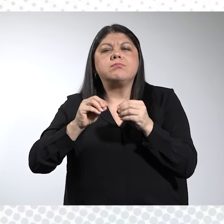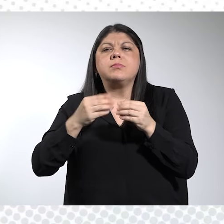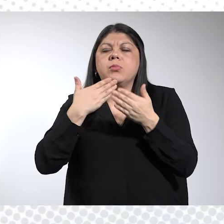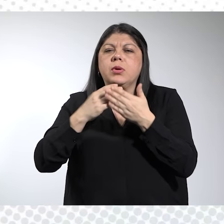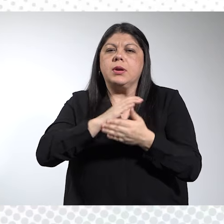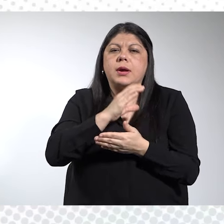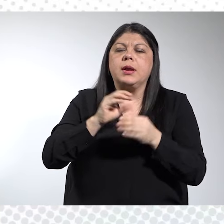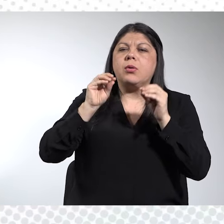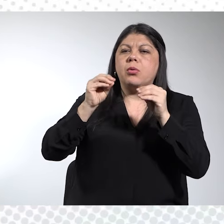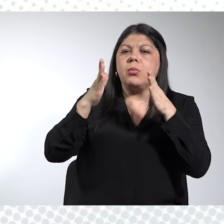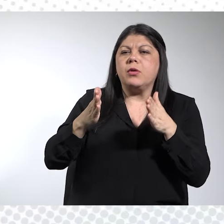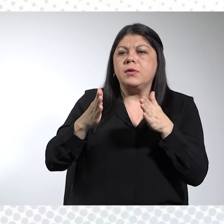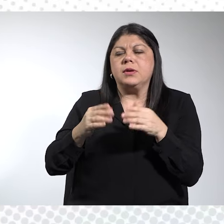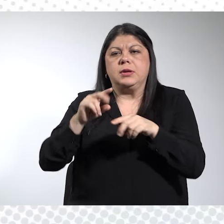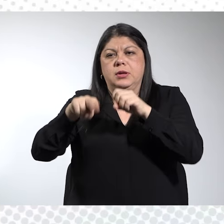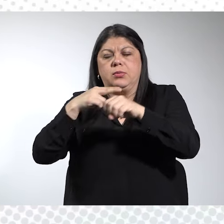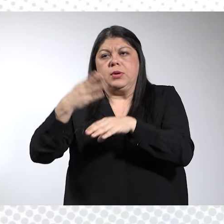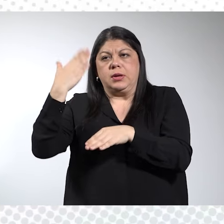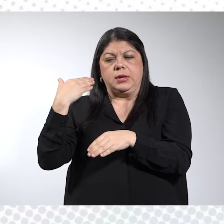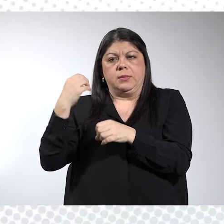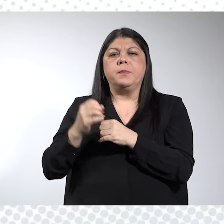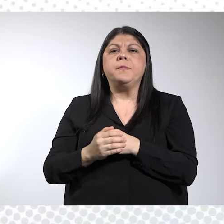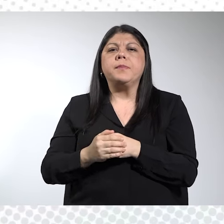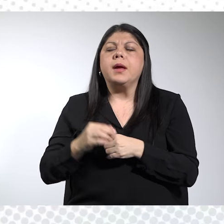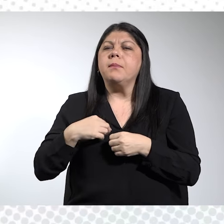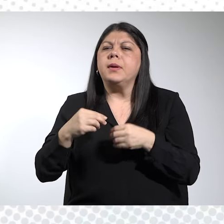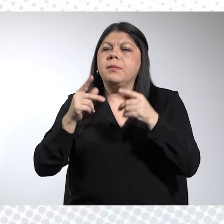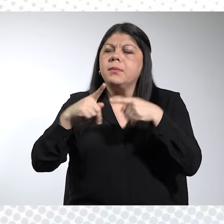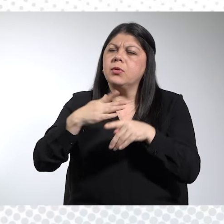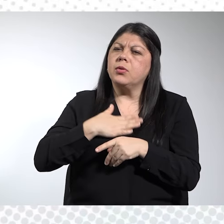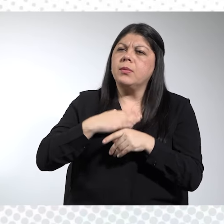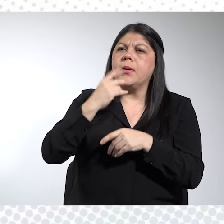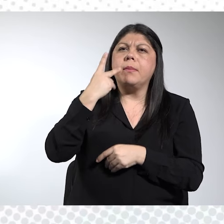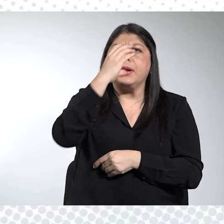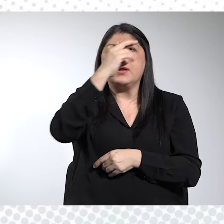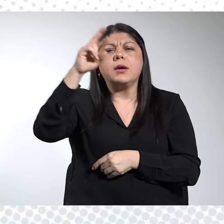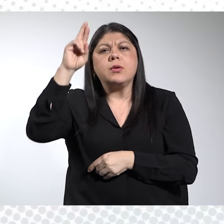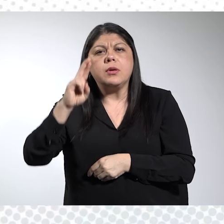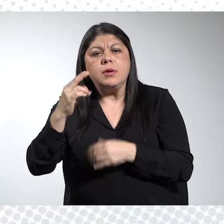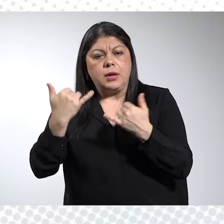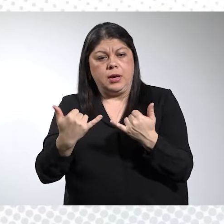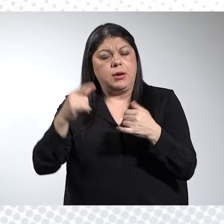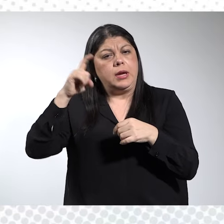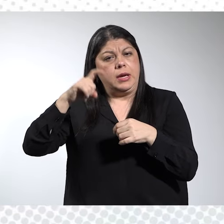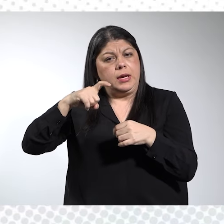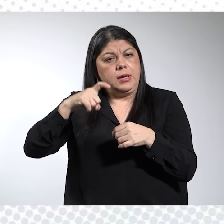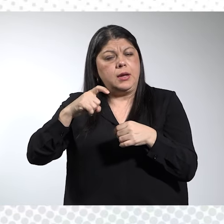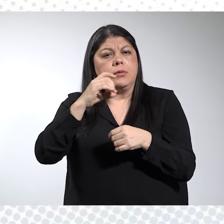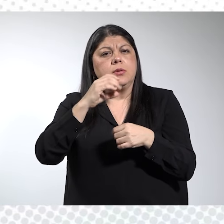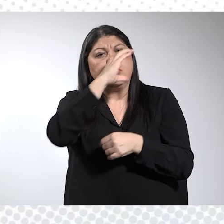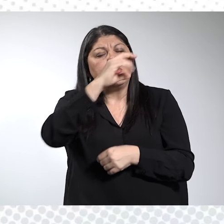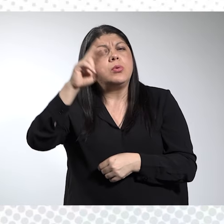maestro con grandes dotes de la escuela normal, de los últimos que tuve, me permitió ver que la Costa Rica que tenemos y que